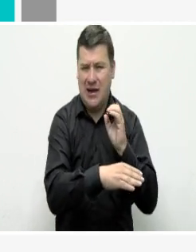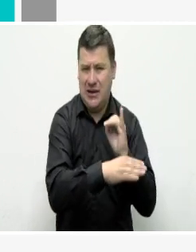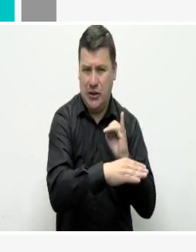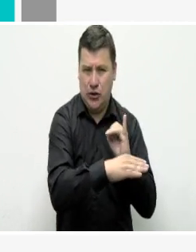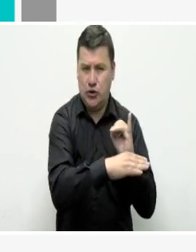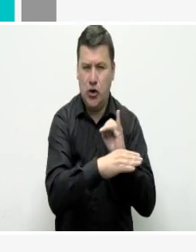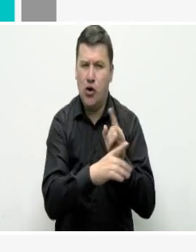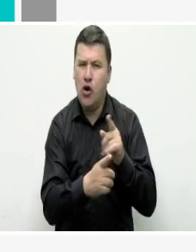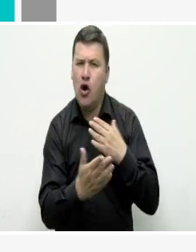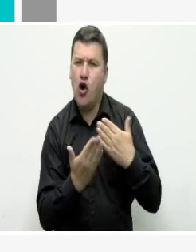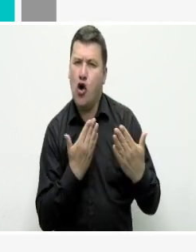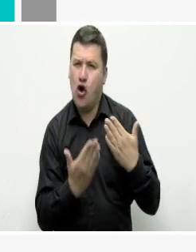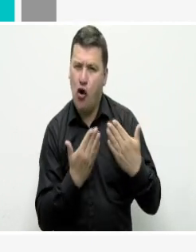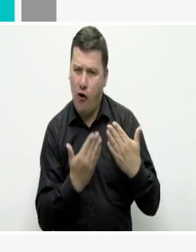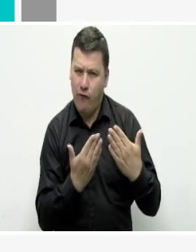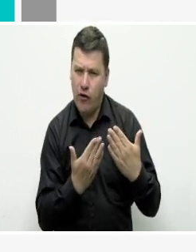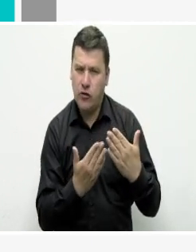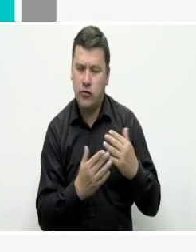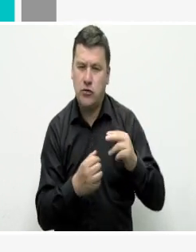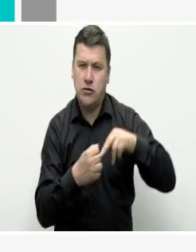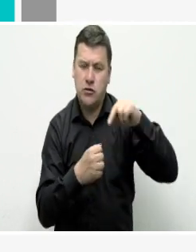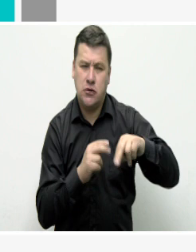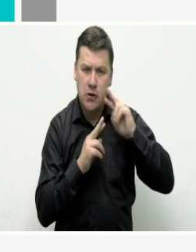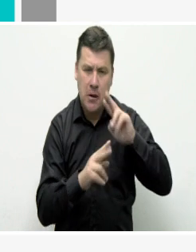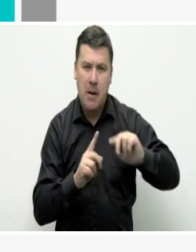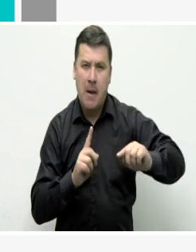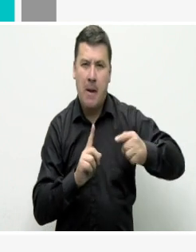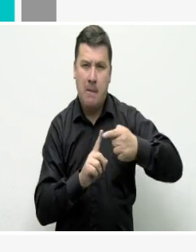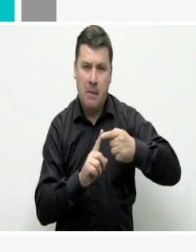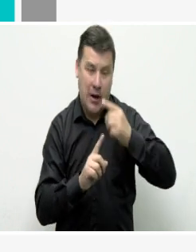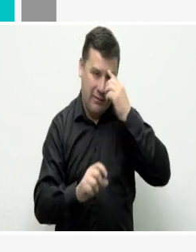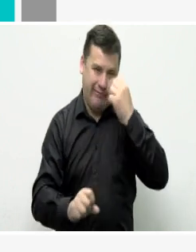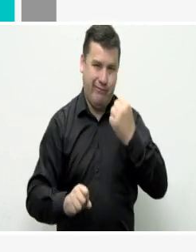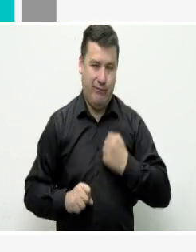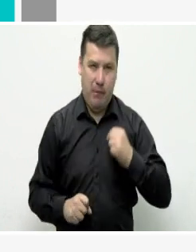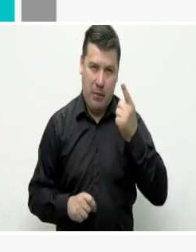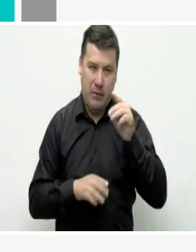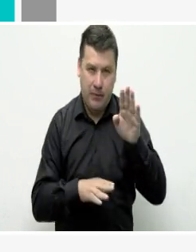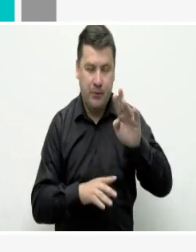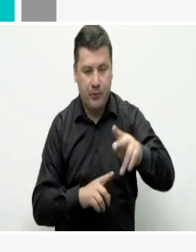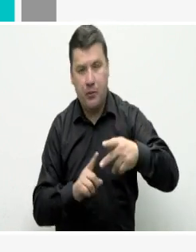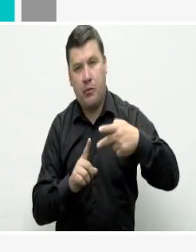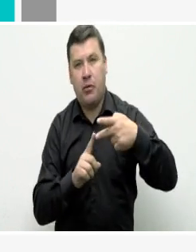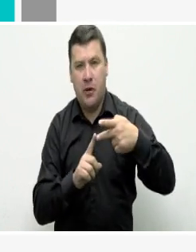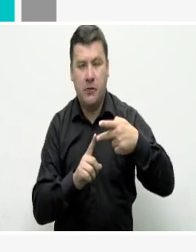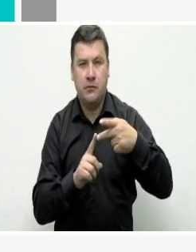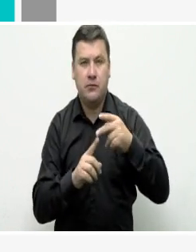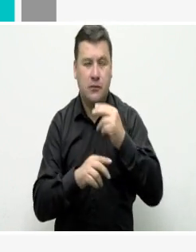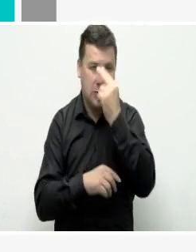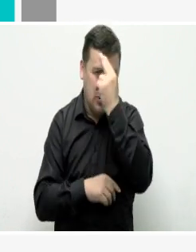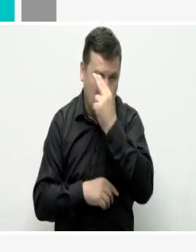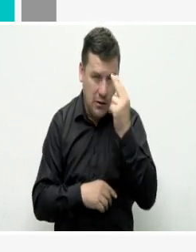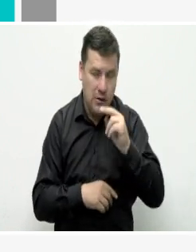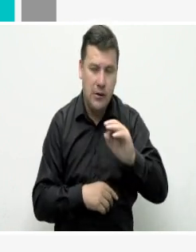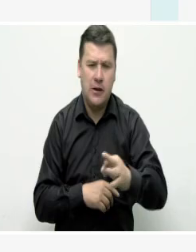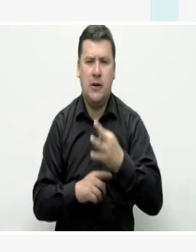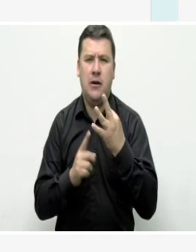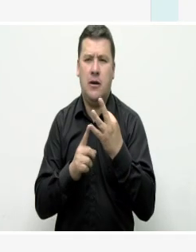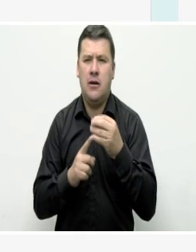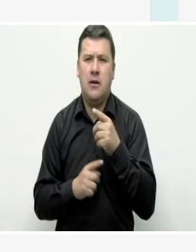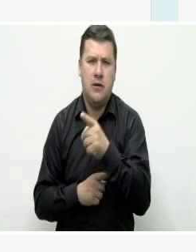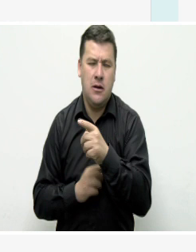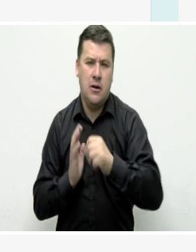a confianza dan hacia los ciudadanos. Primera, las fuerzas militares. Segundo, la Iglesia Católica.